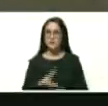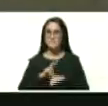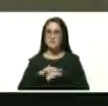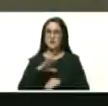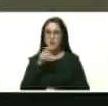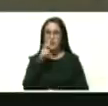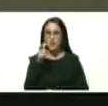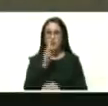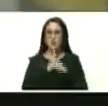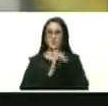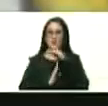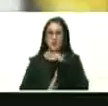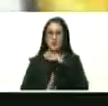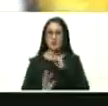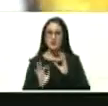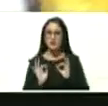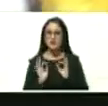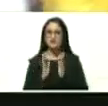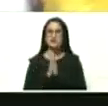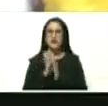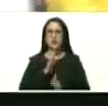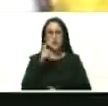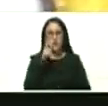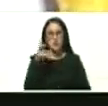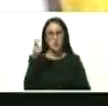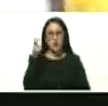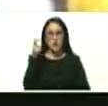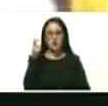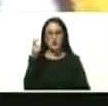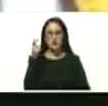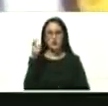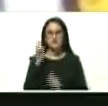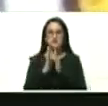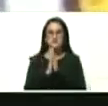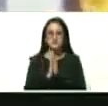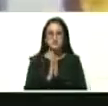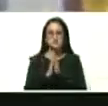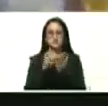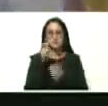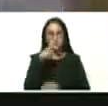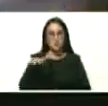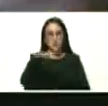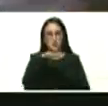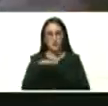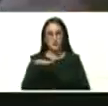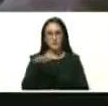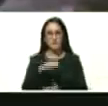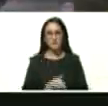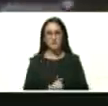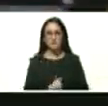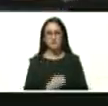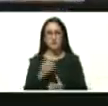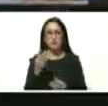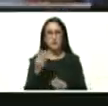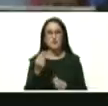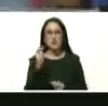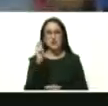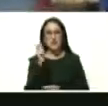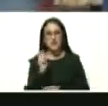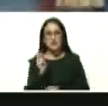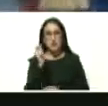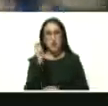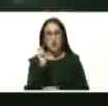un humilde ser humano, santo del pueblo, santificado por nuestro pueblo. Muchos testimonios hay de